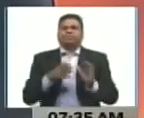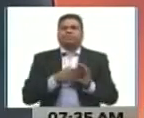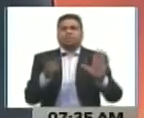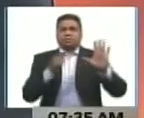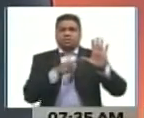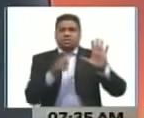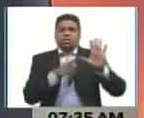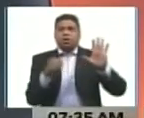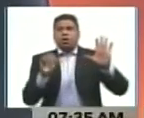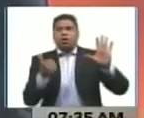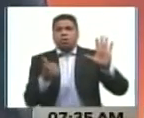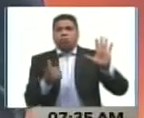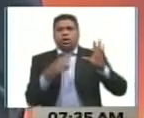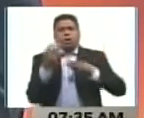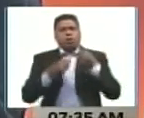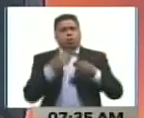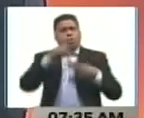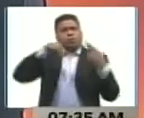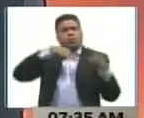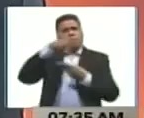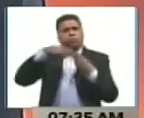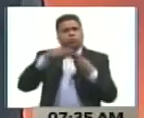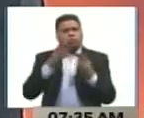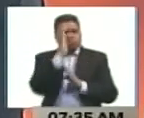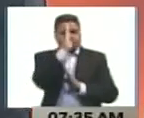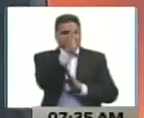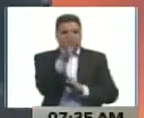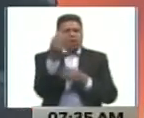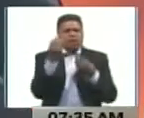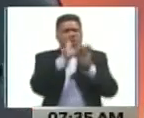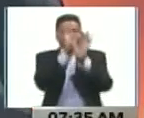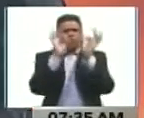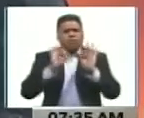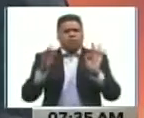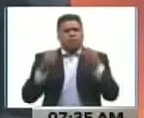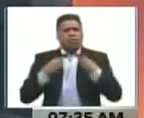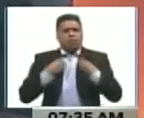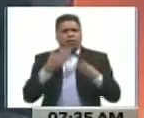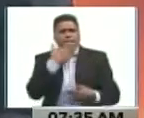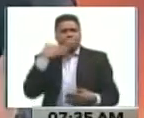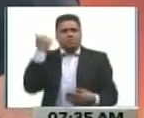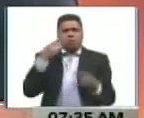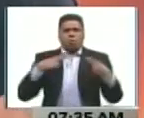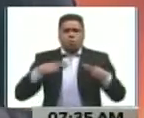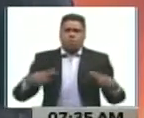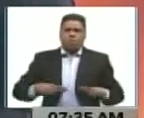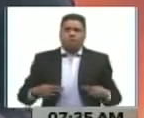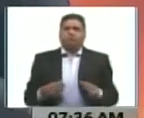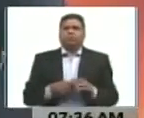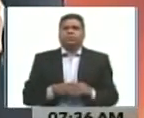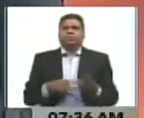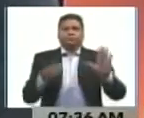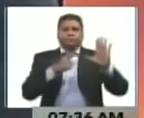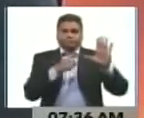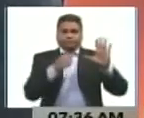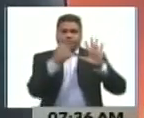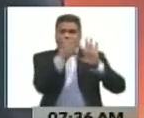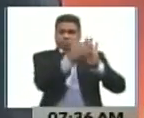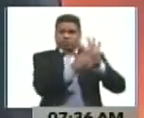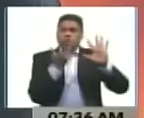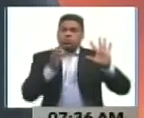la realización humana. Un poco, este es el temario que se va a discutir en 2 modalidades. El encuentro de intelectuales que será en la